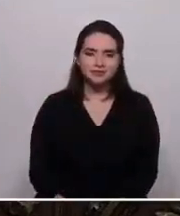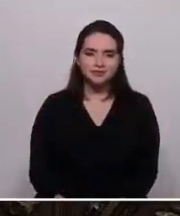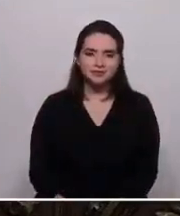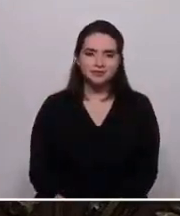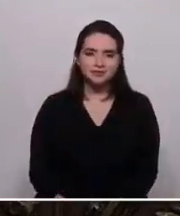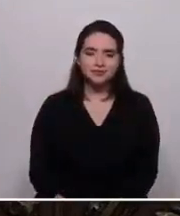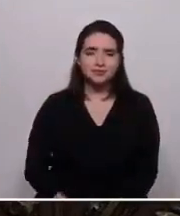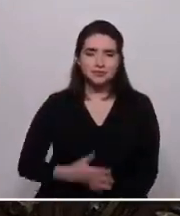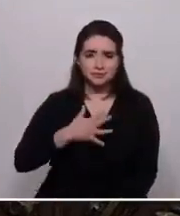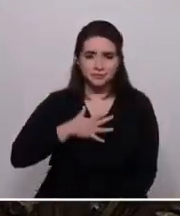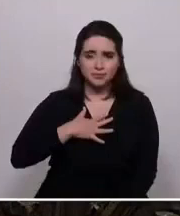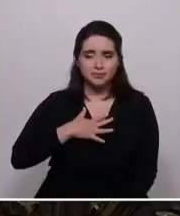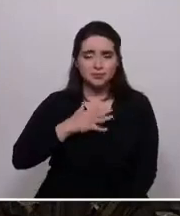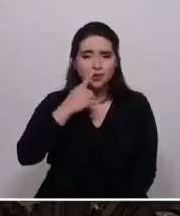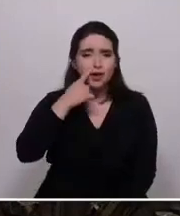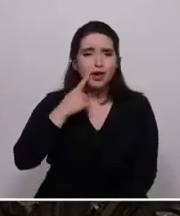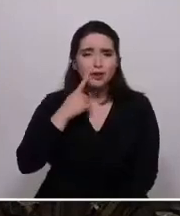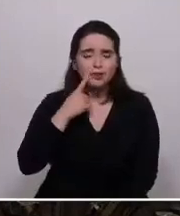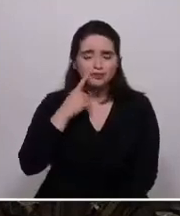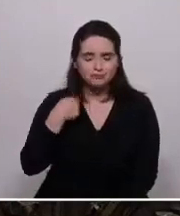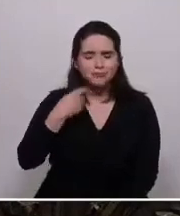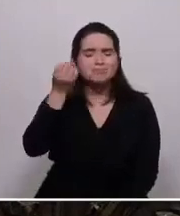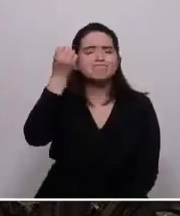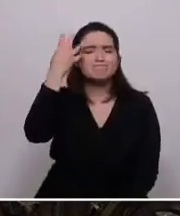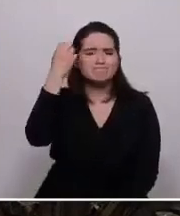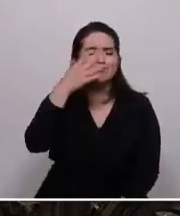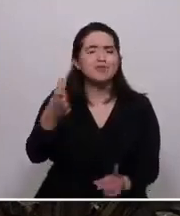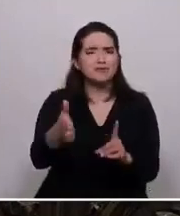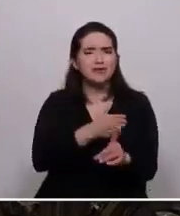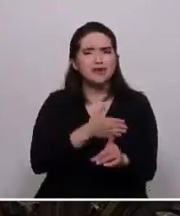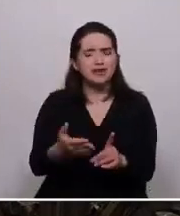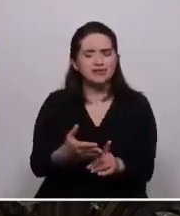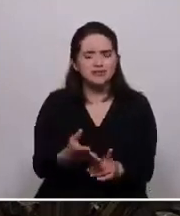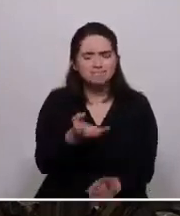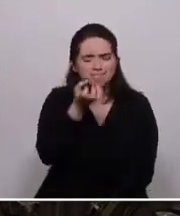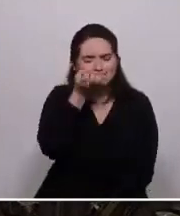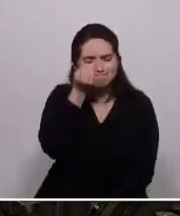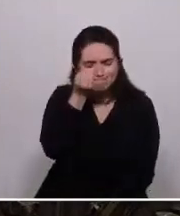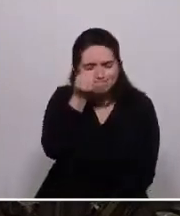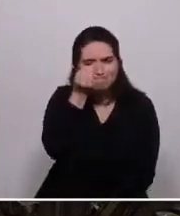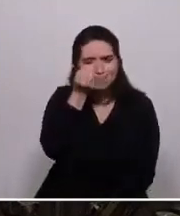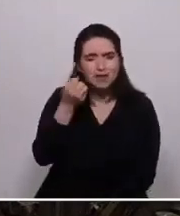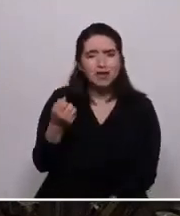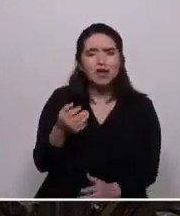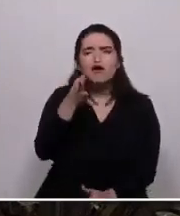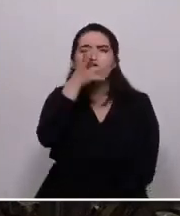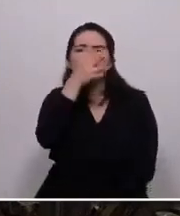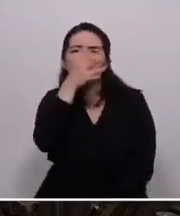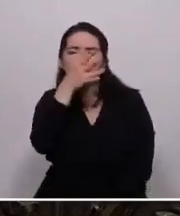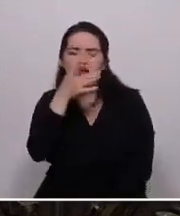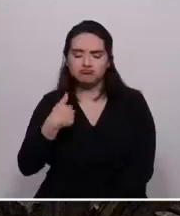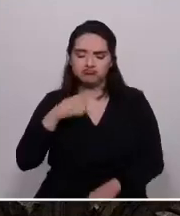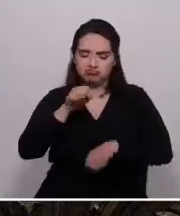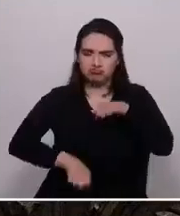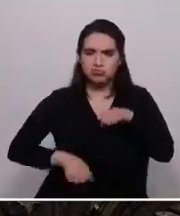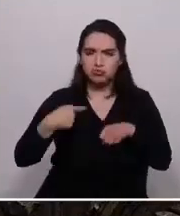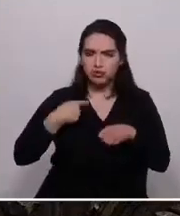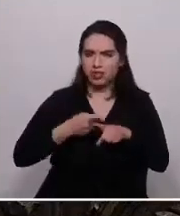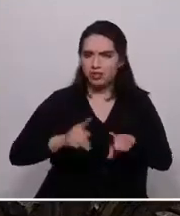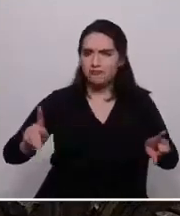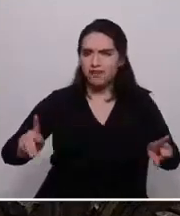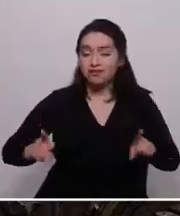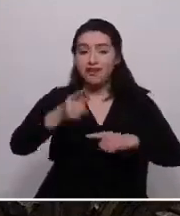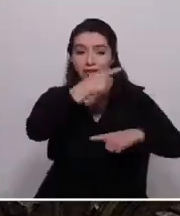mi hombría la aprendí de esa violencia, mordiéndome las burlas, aceptándome diferente. Hoy la historia